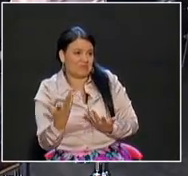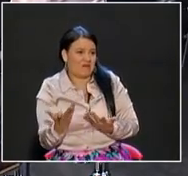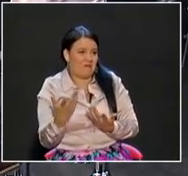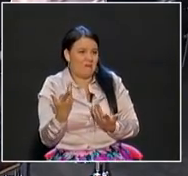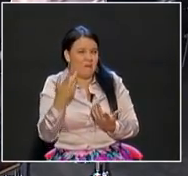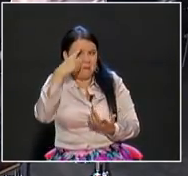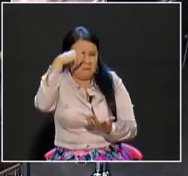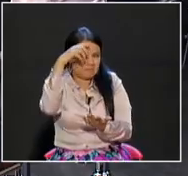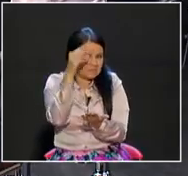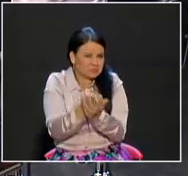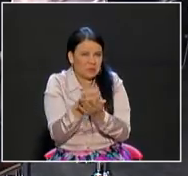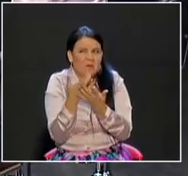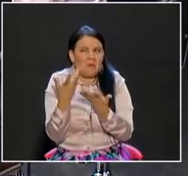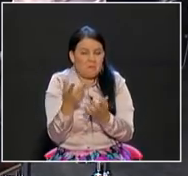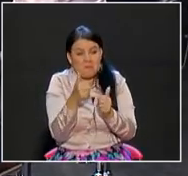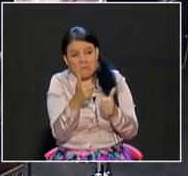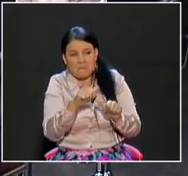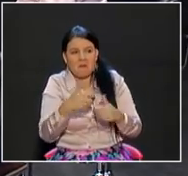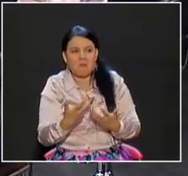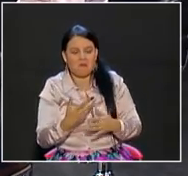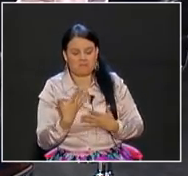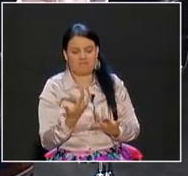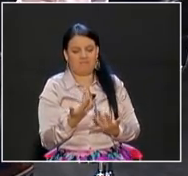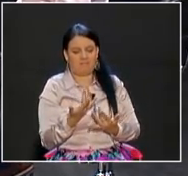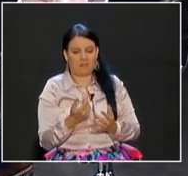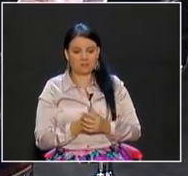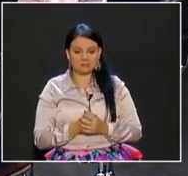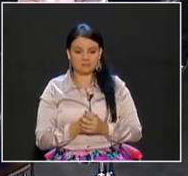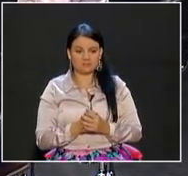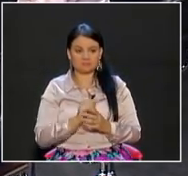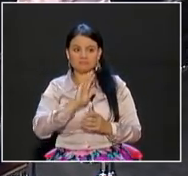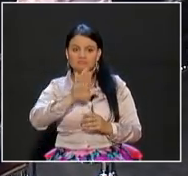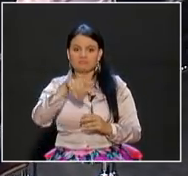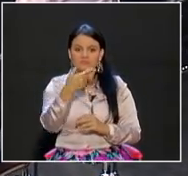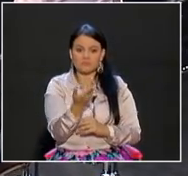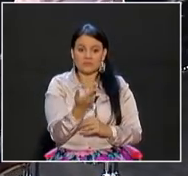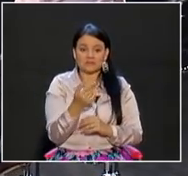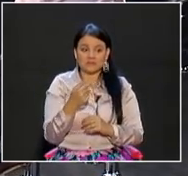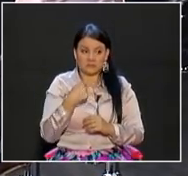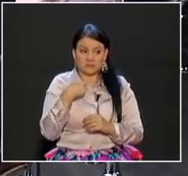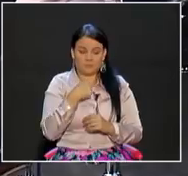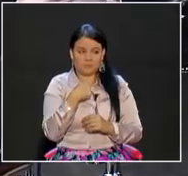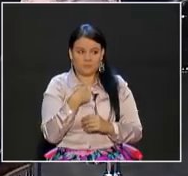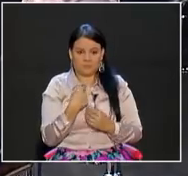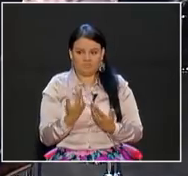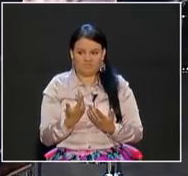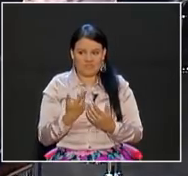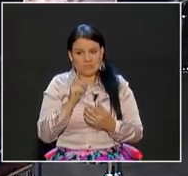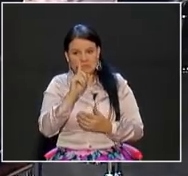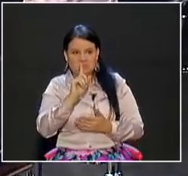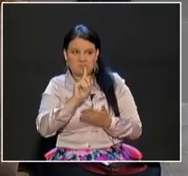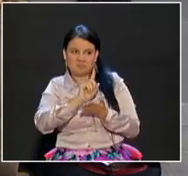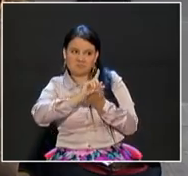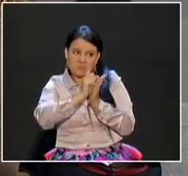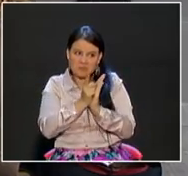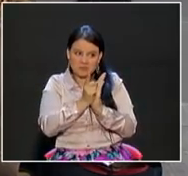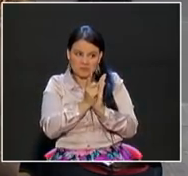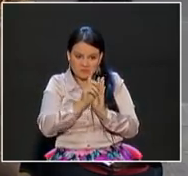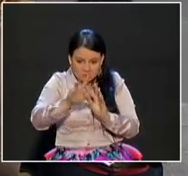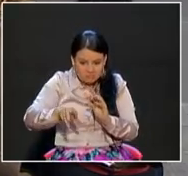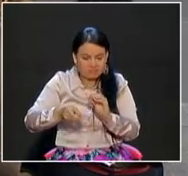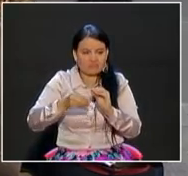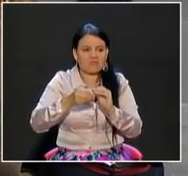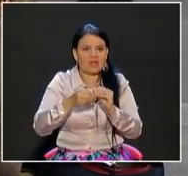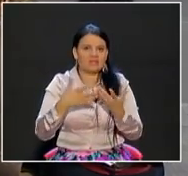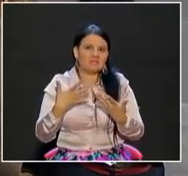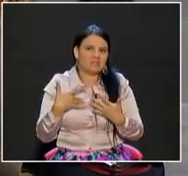frente a lo que contestó posterior a esto nuevamente el candidato que respondió tiene un minuto más para hacer un cierre o